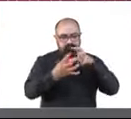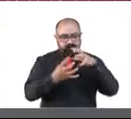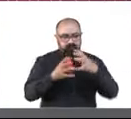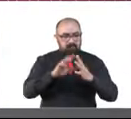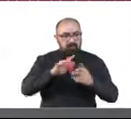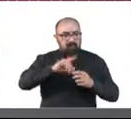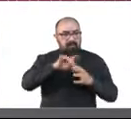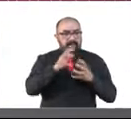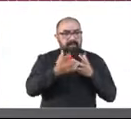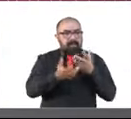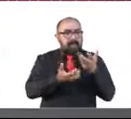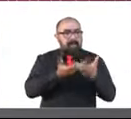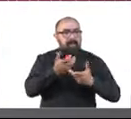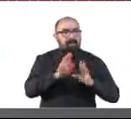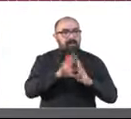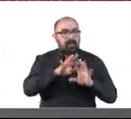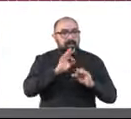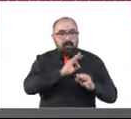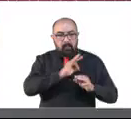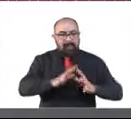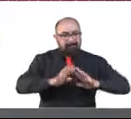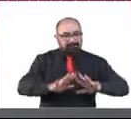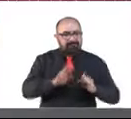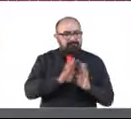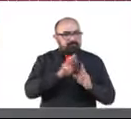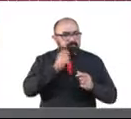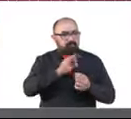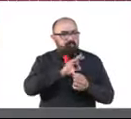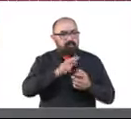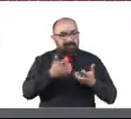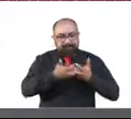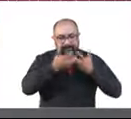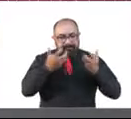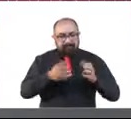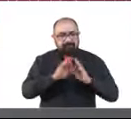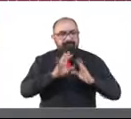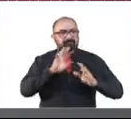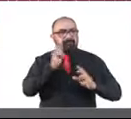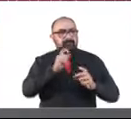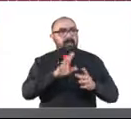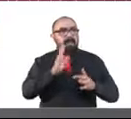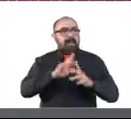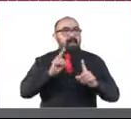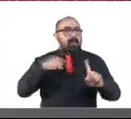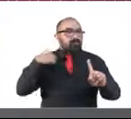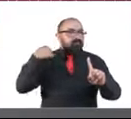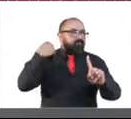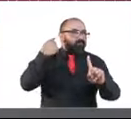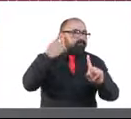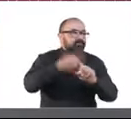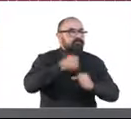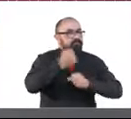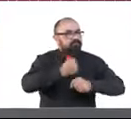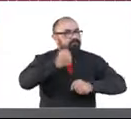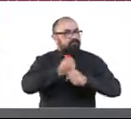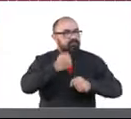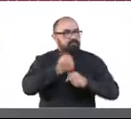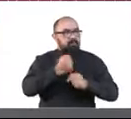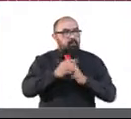definitivamente ser retenido en el suelo con las prácticas agrícolas que hemos venido implementando. De modo